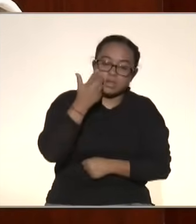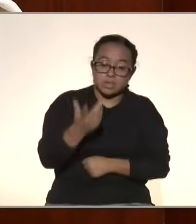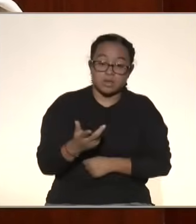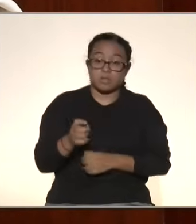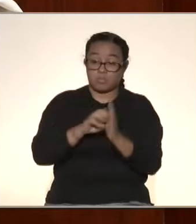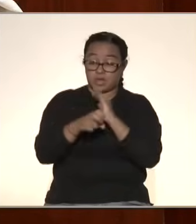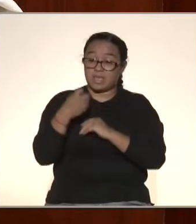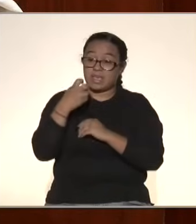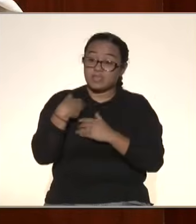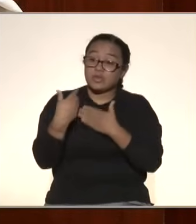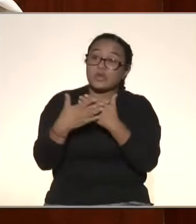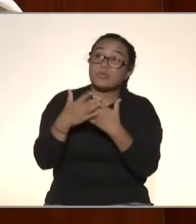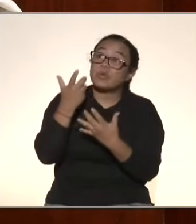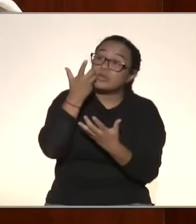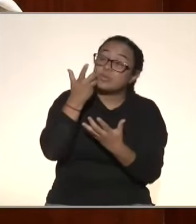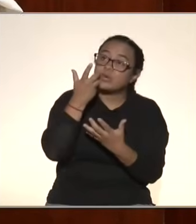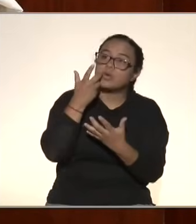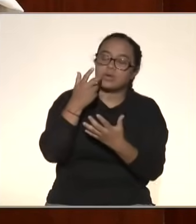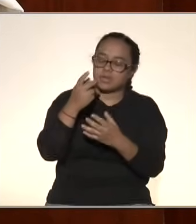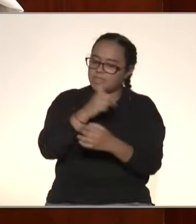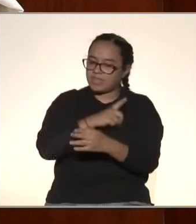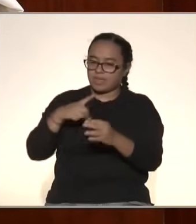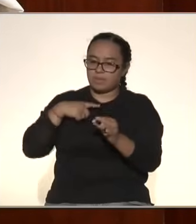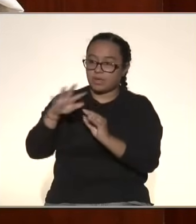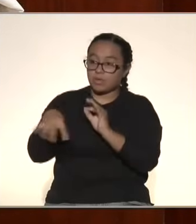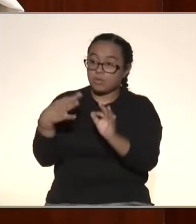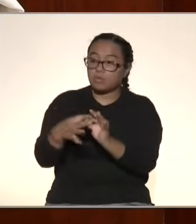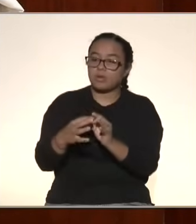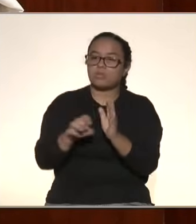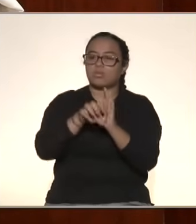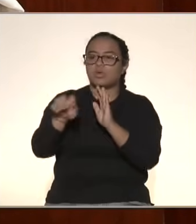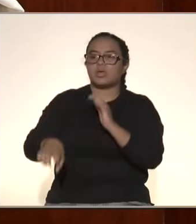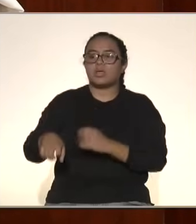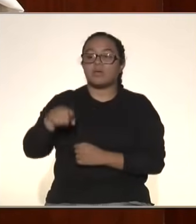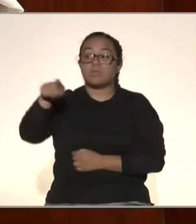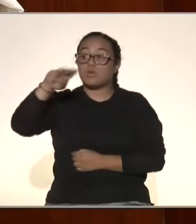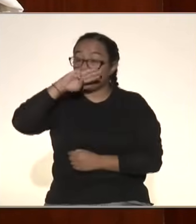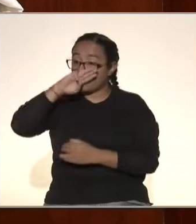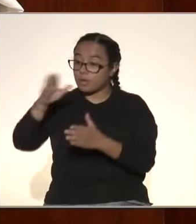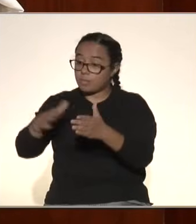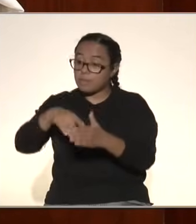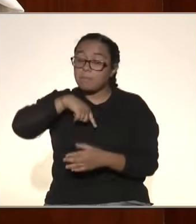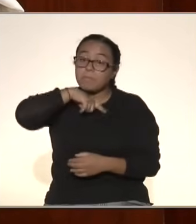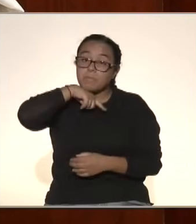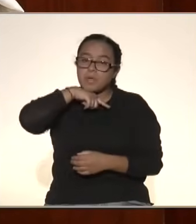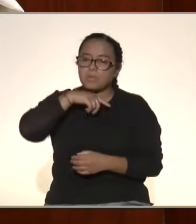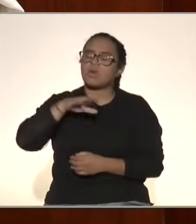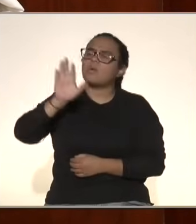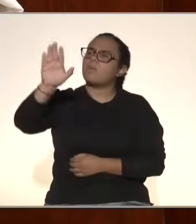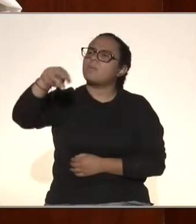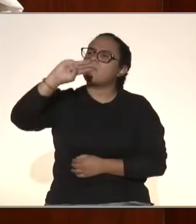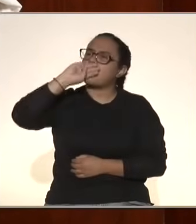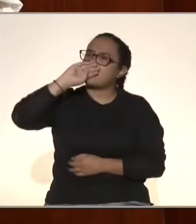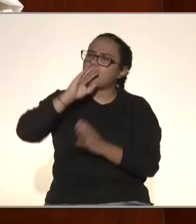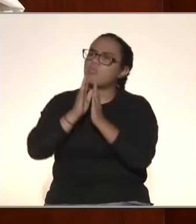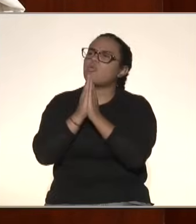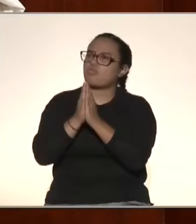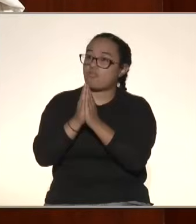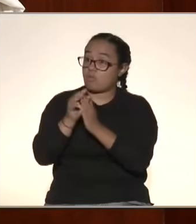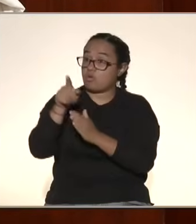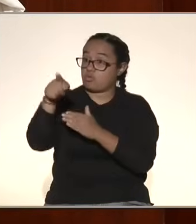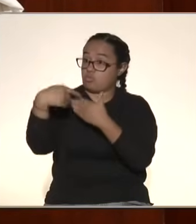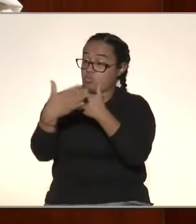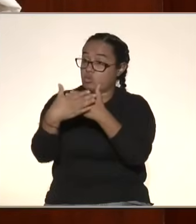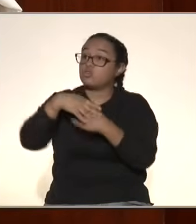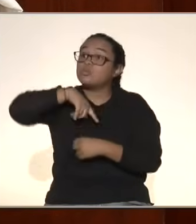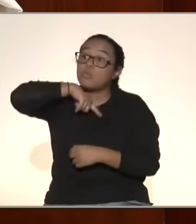estoy esperando se dé? Si yo quiero un pavo que haga mi mamá, entonces yo le voy a decir, mamá, ¿piensas hacer